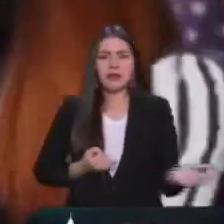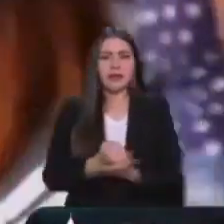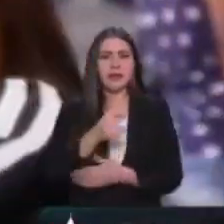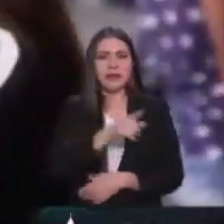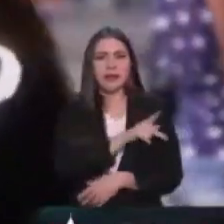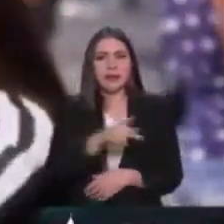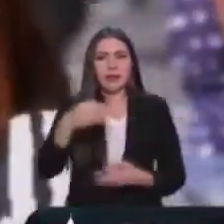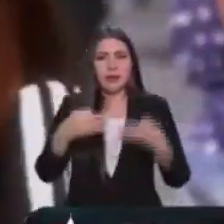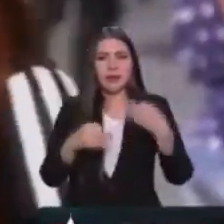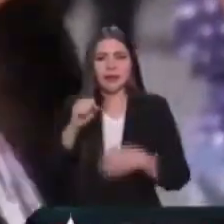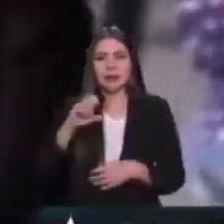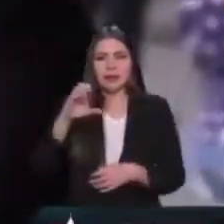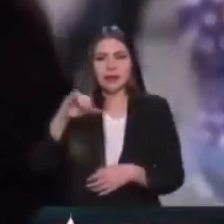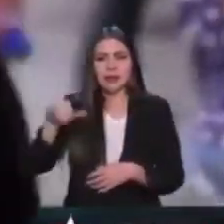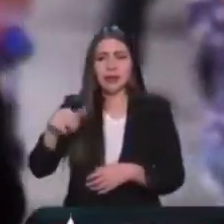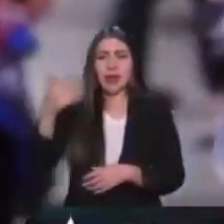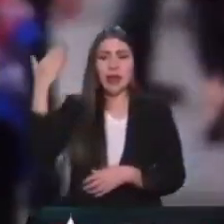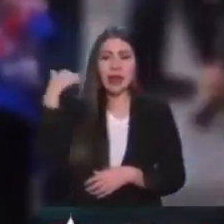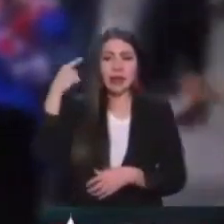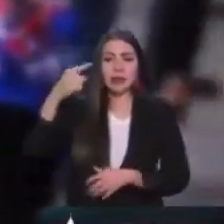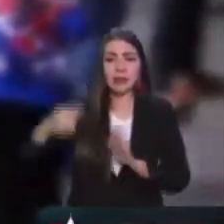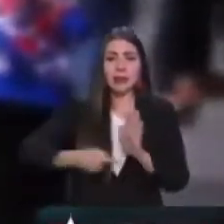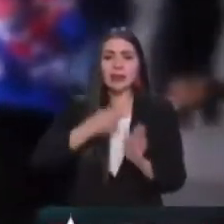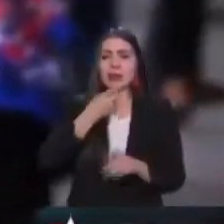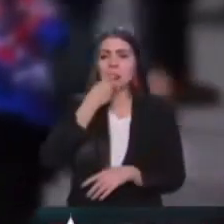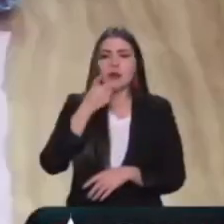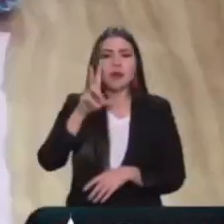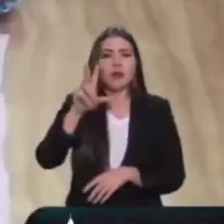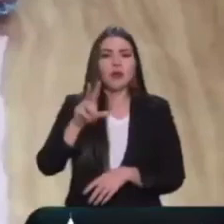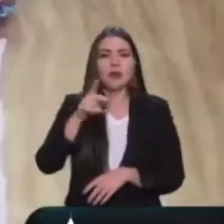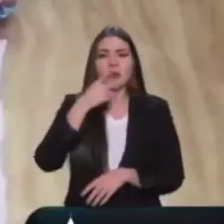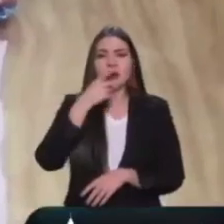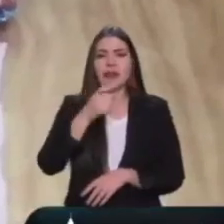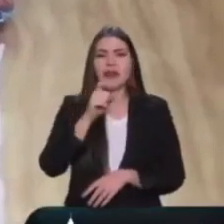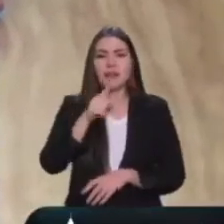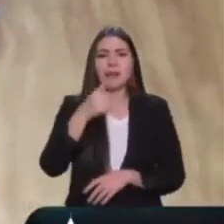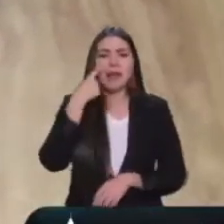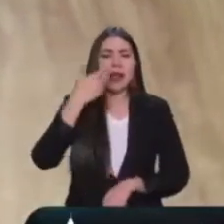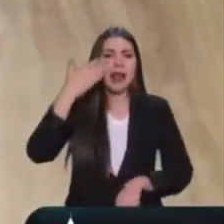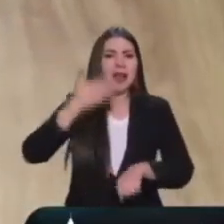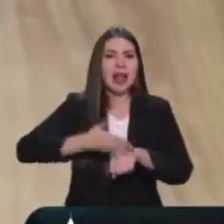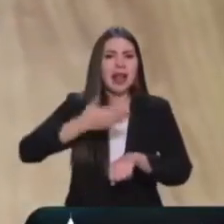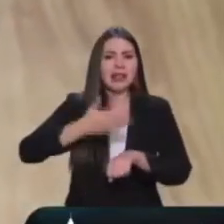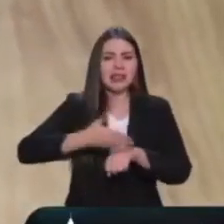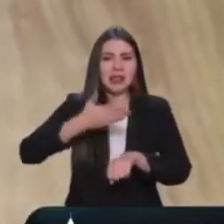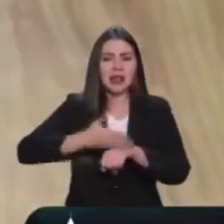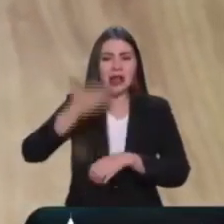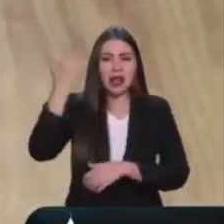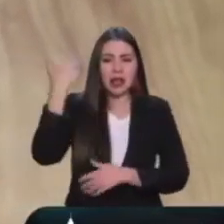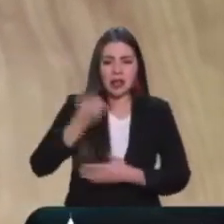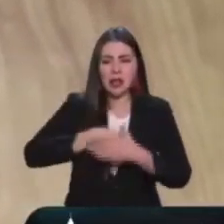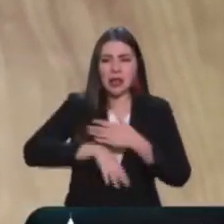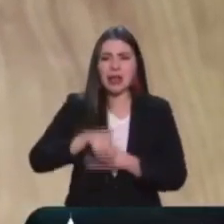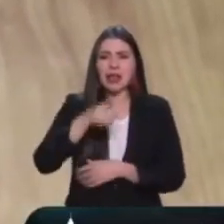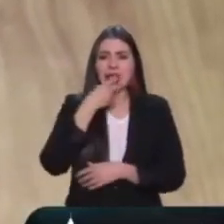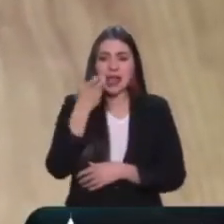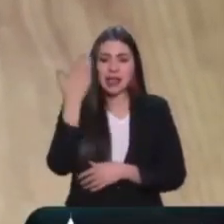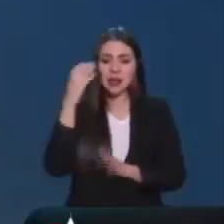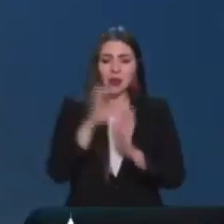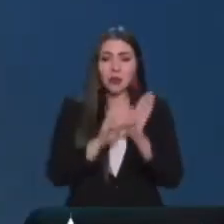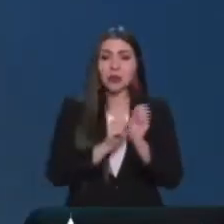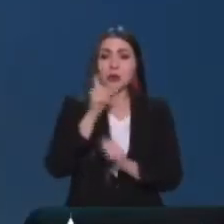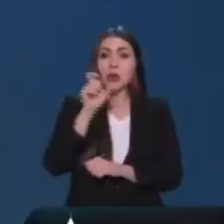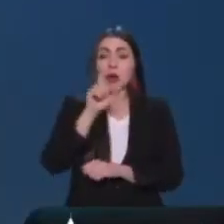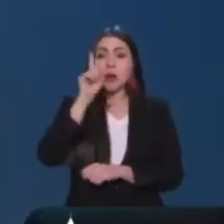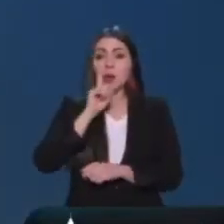septiembre declaró por primera vez inconstitucional la penalización del aborto, un precedente histórico que impide encarcelar a las mujeres y